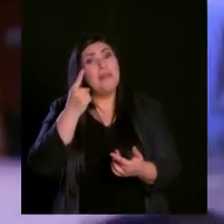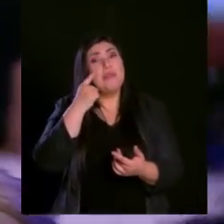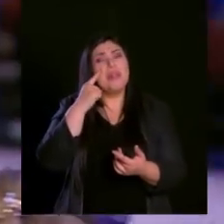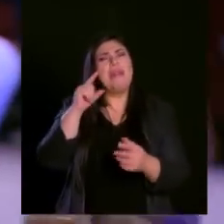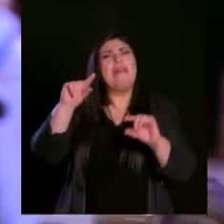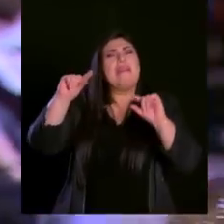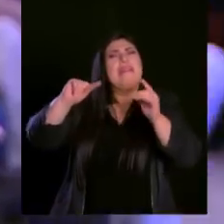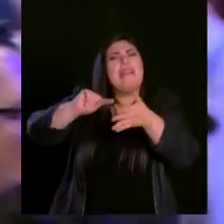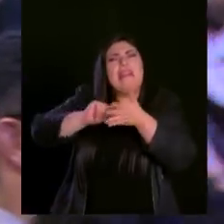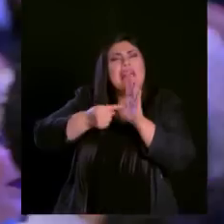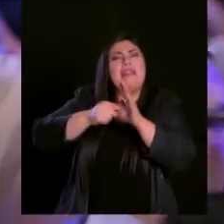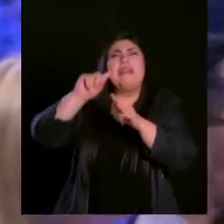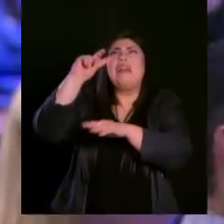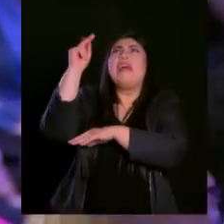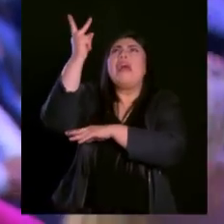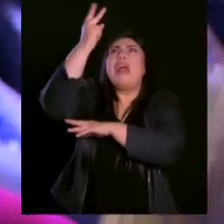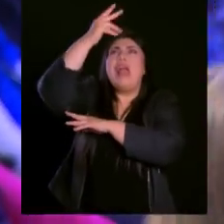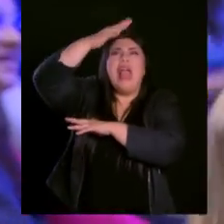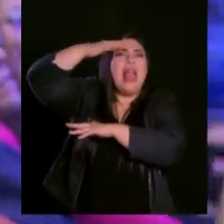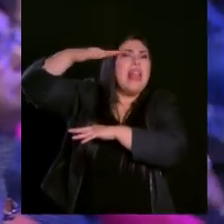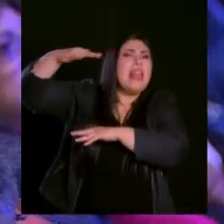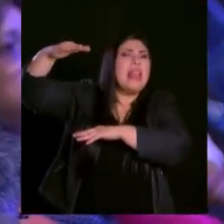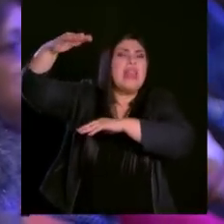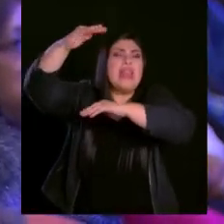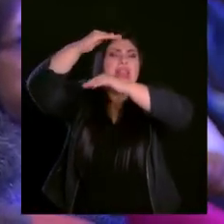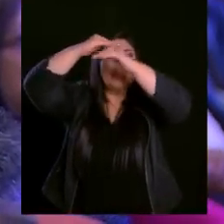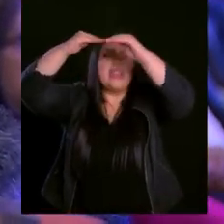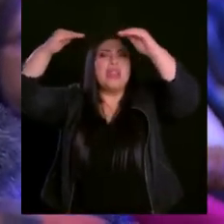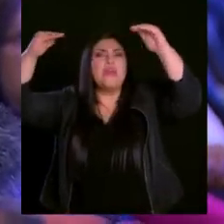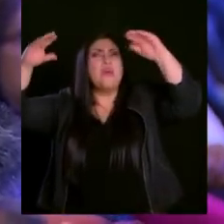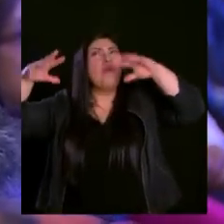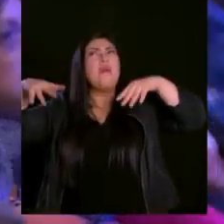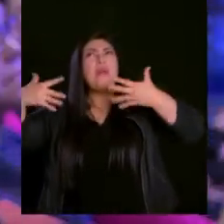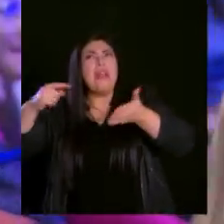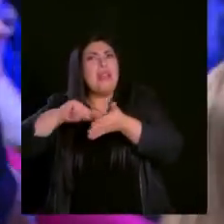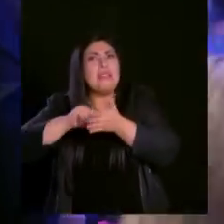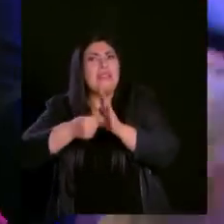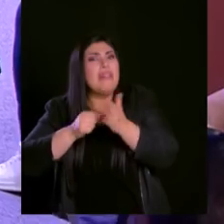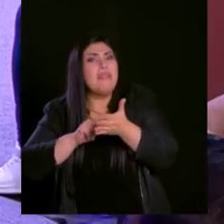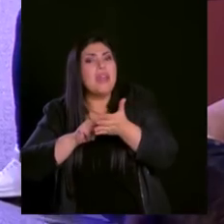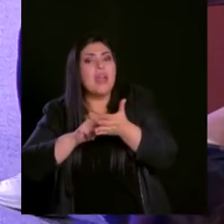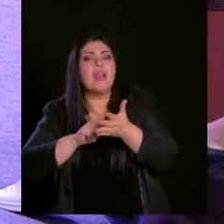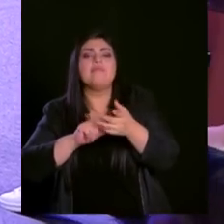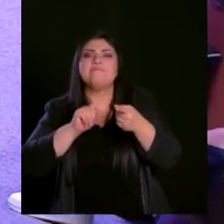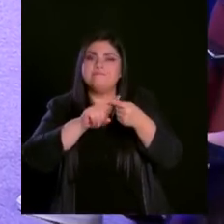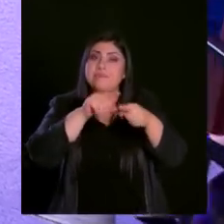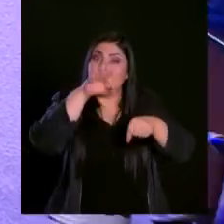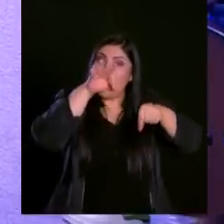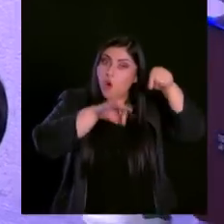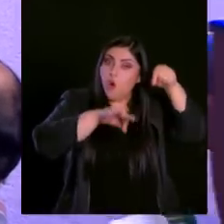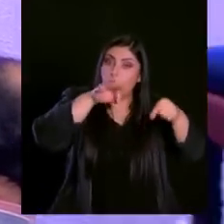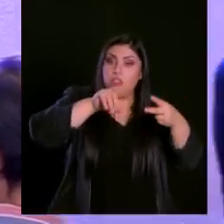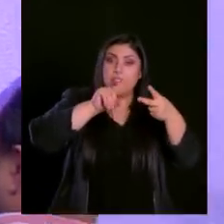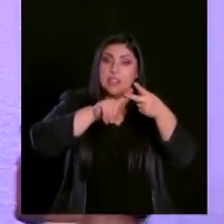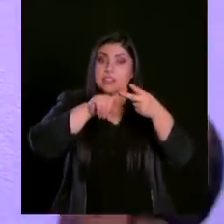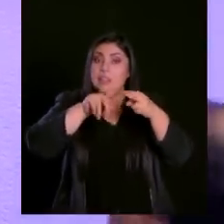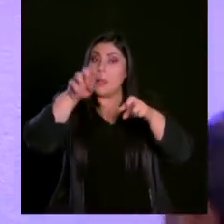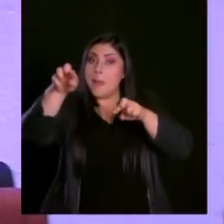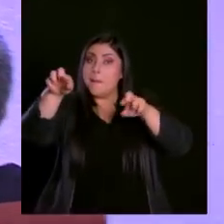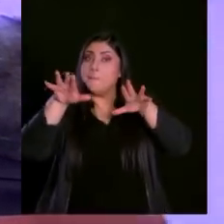consiste en comida sino consiste en dice justicia paz y gozo